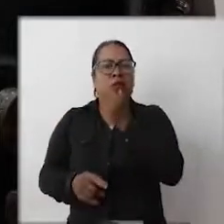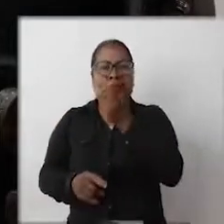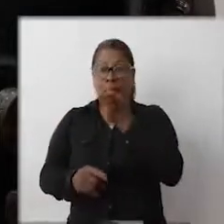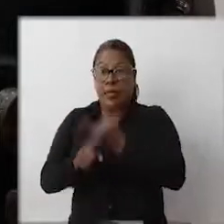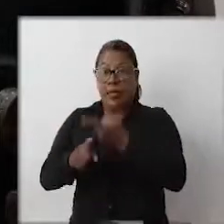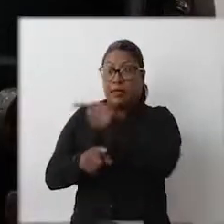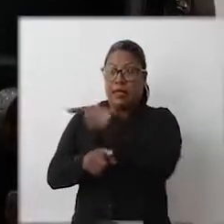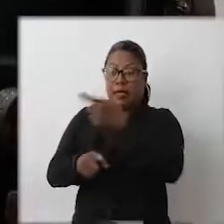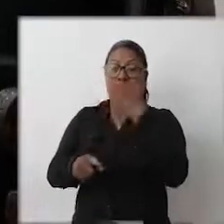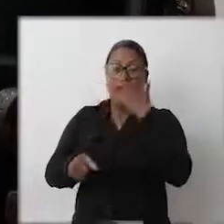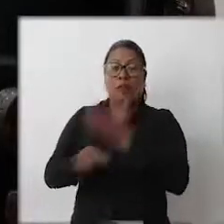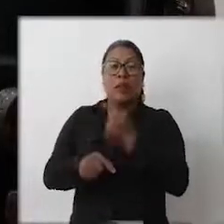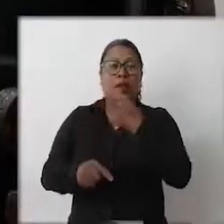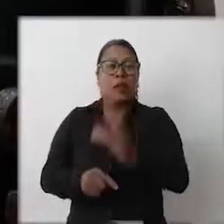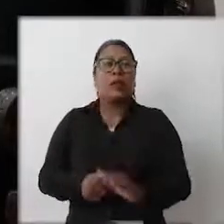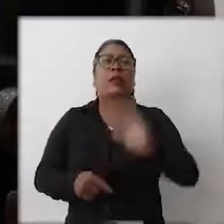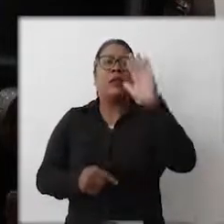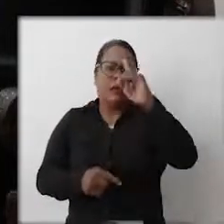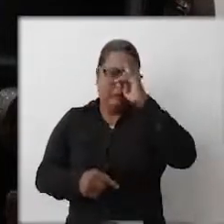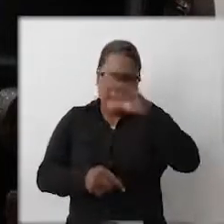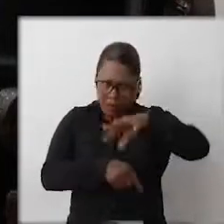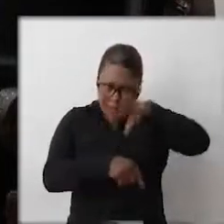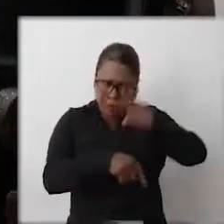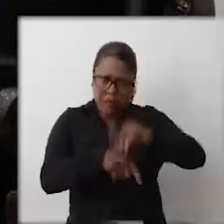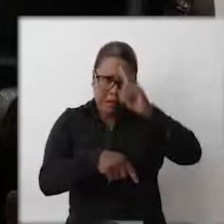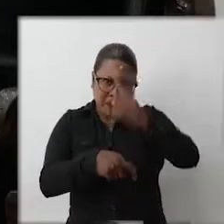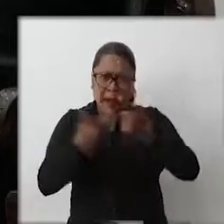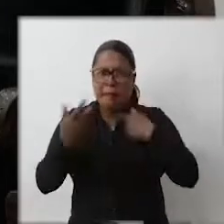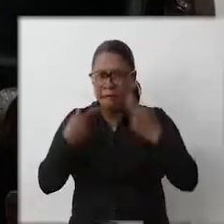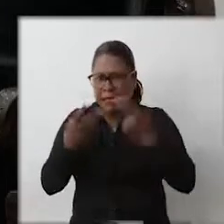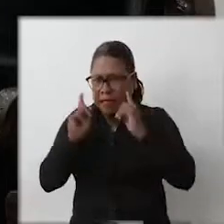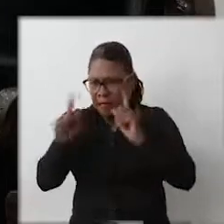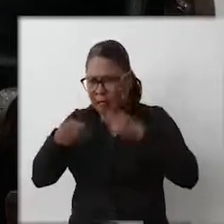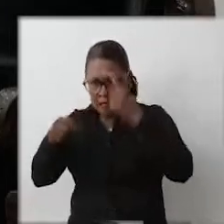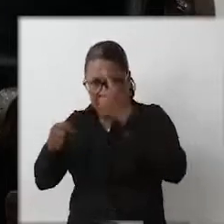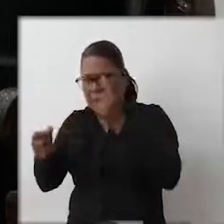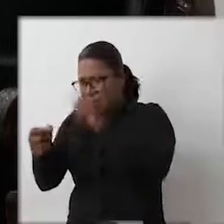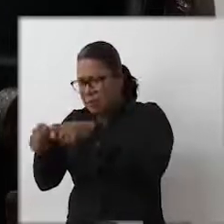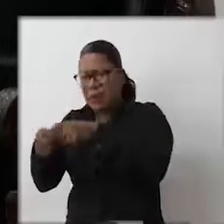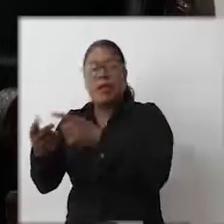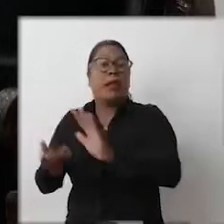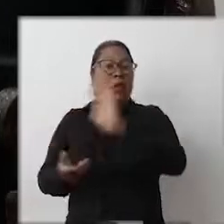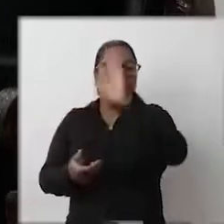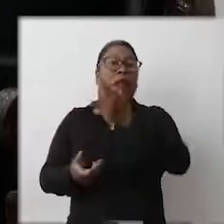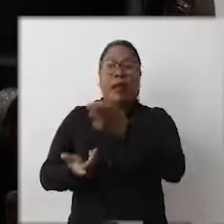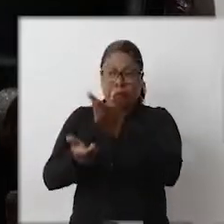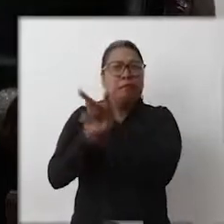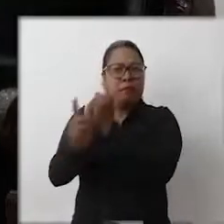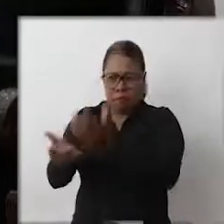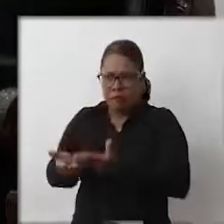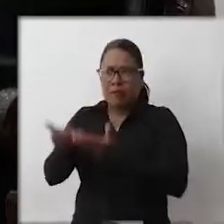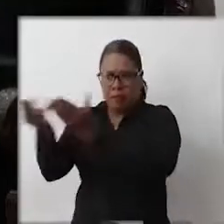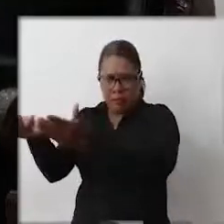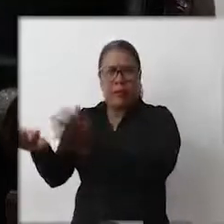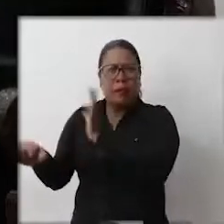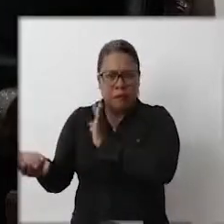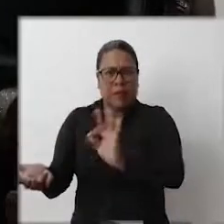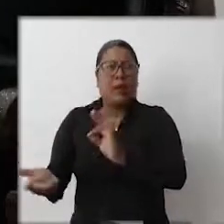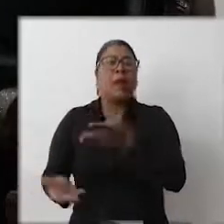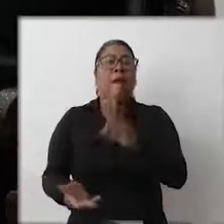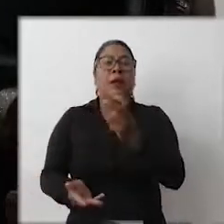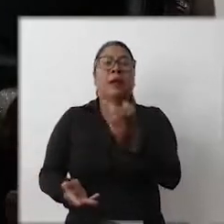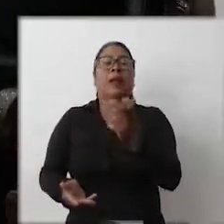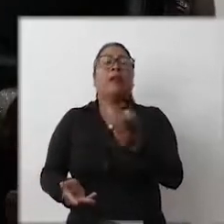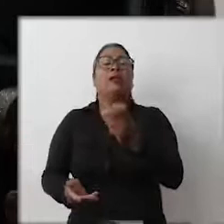que se están realizando respecto de la elección. Por otra parte, también les comento, el pasado día